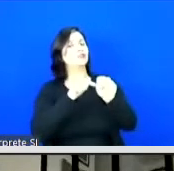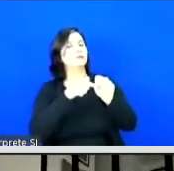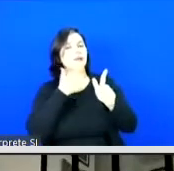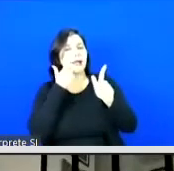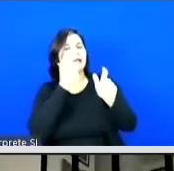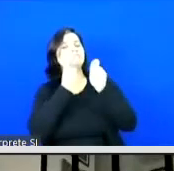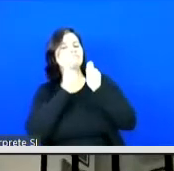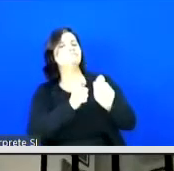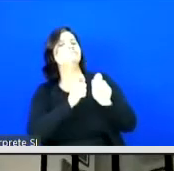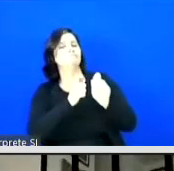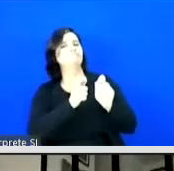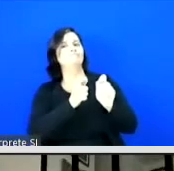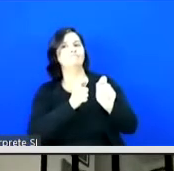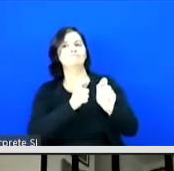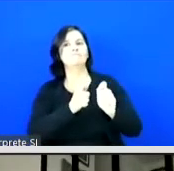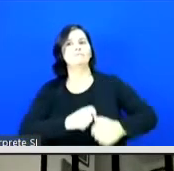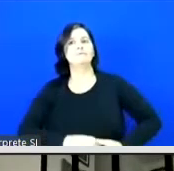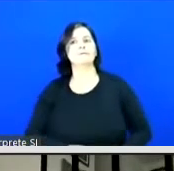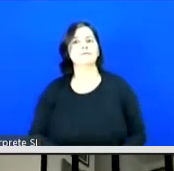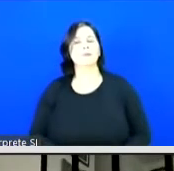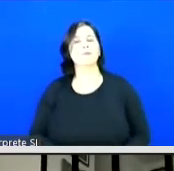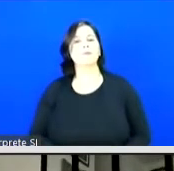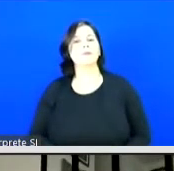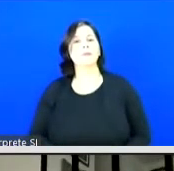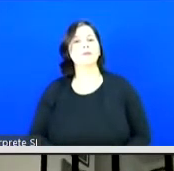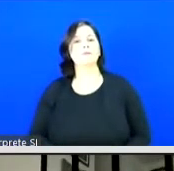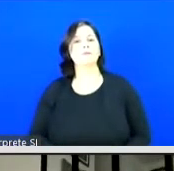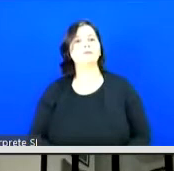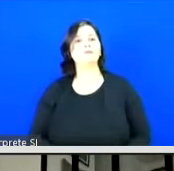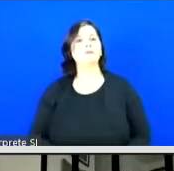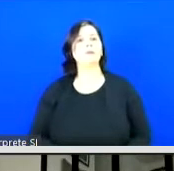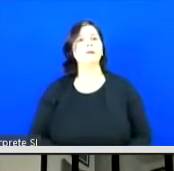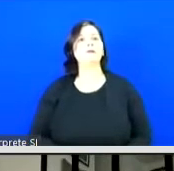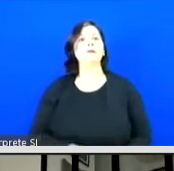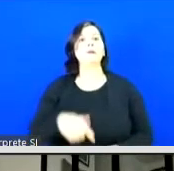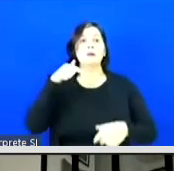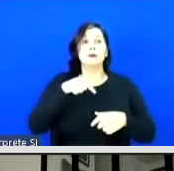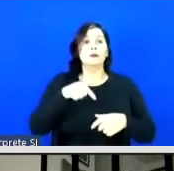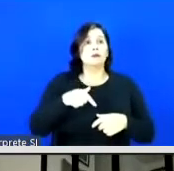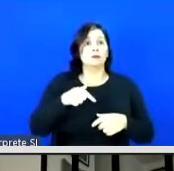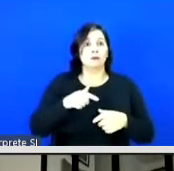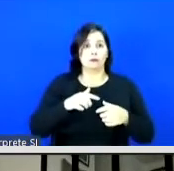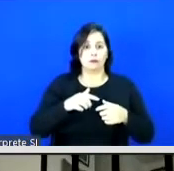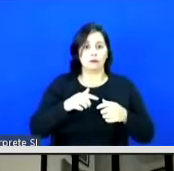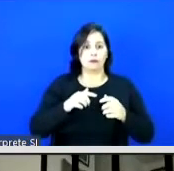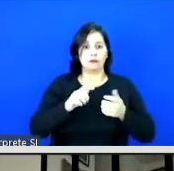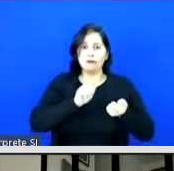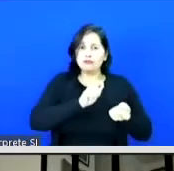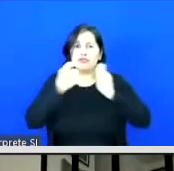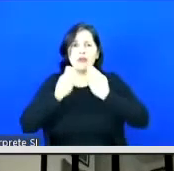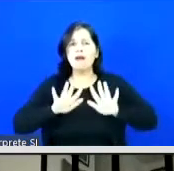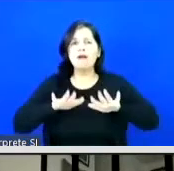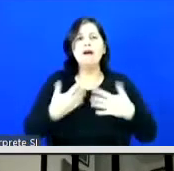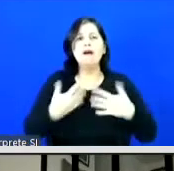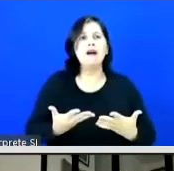capaces de transformar nuestra manera de relacionarnos, nuestra presencia en el espacio público, y también tenemos que reconocer